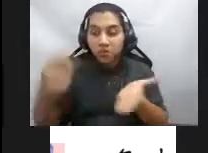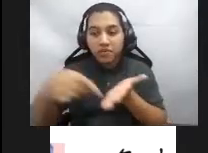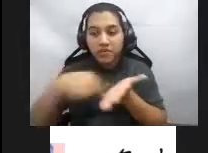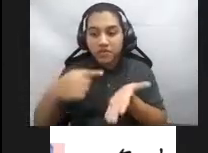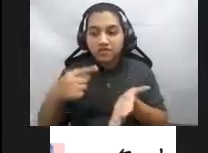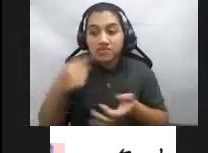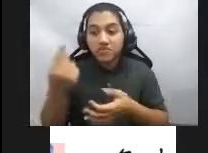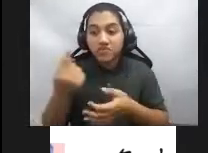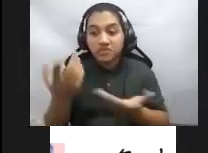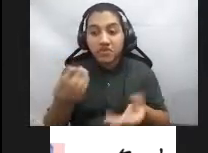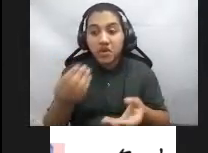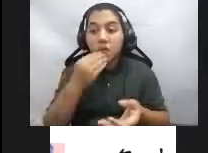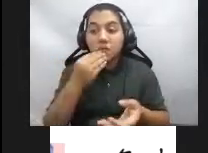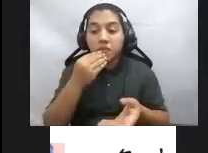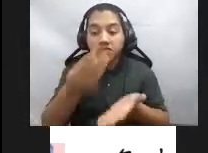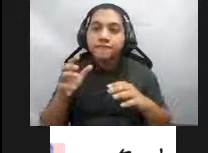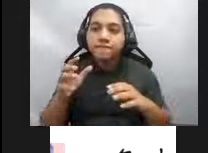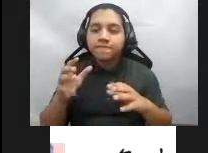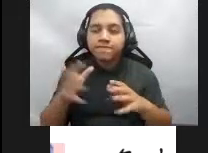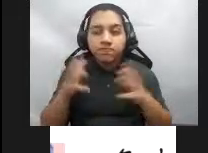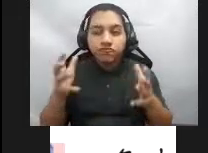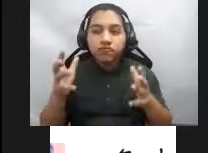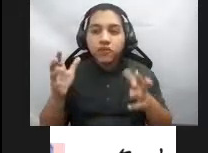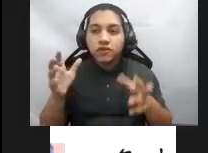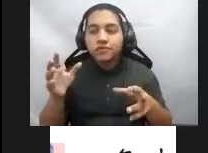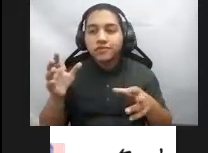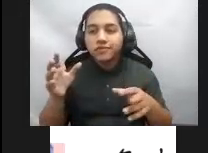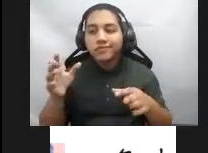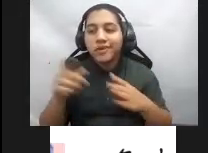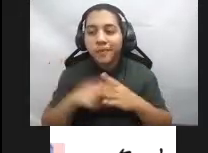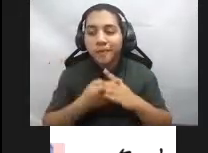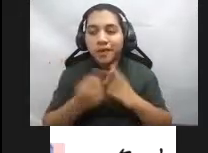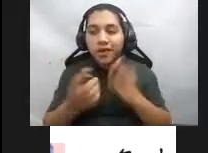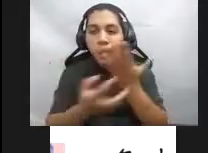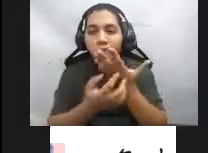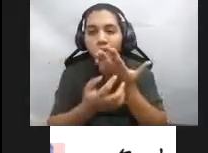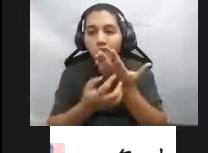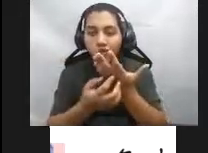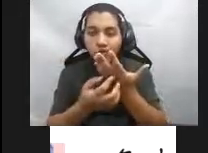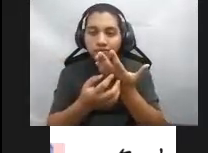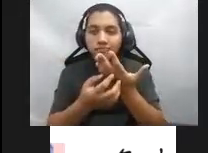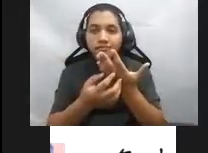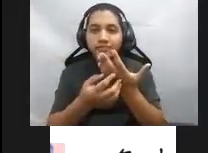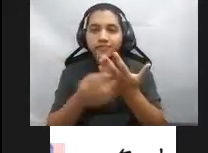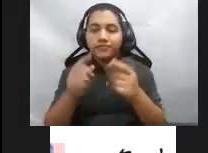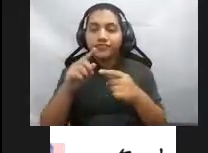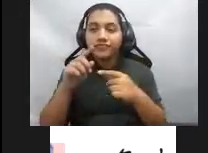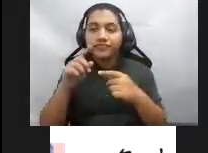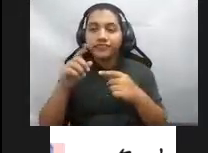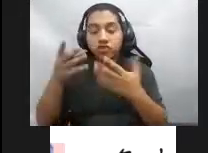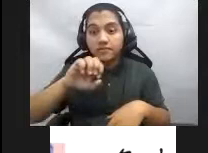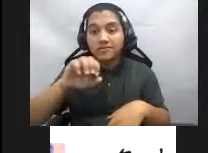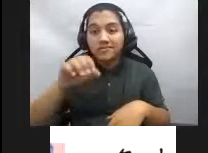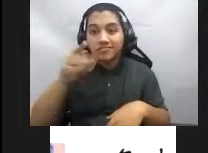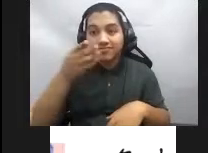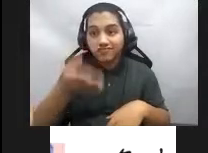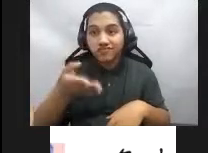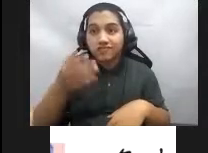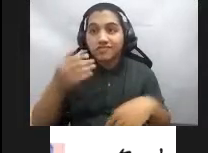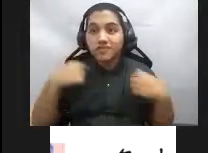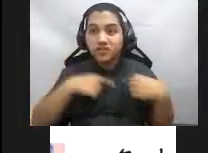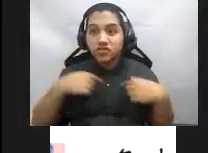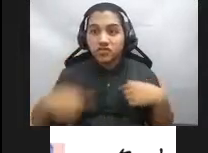a trabajar ahí 10, 12, 15, hasta 20 años en la construcción de la carretera central.